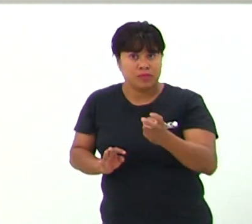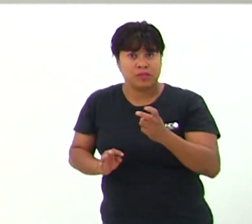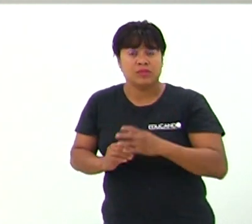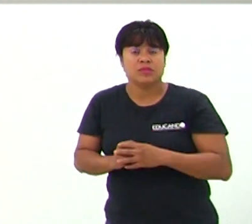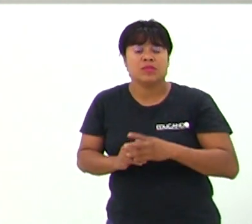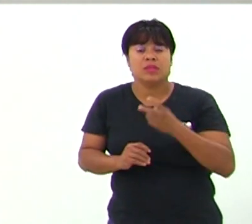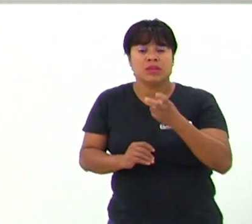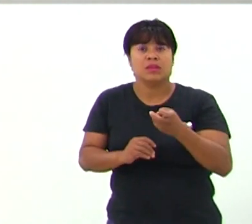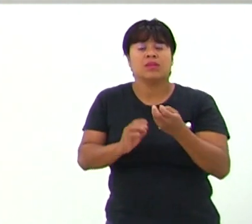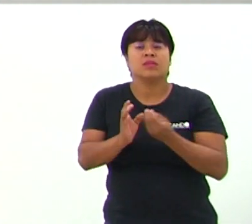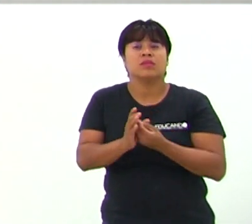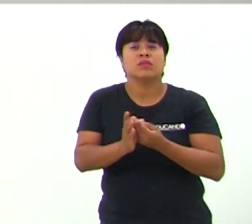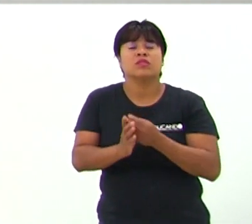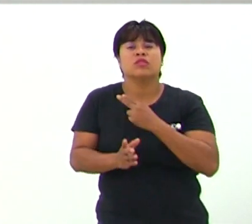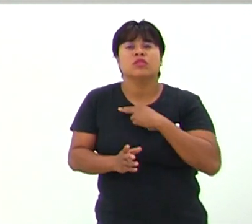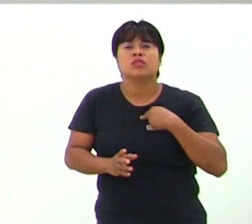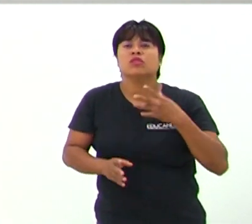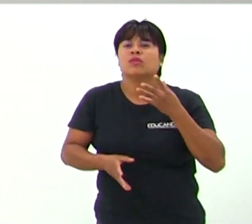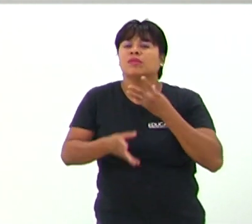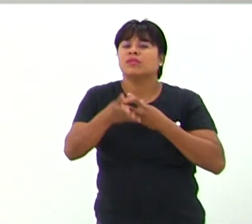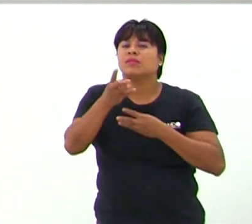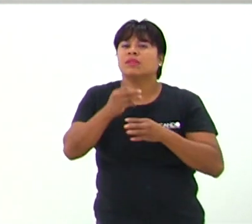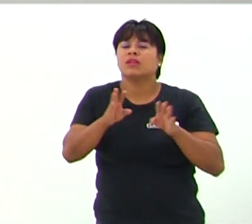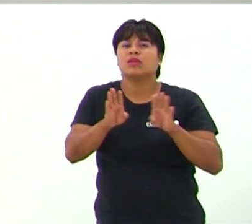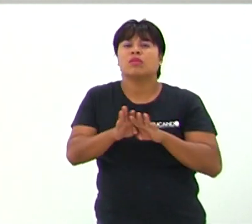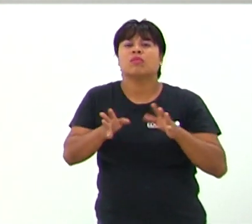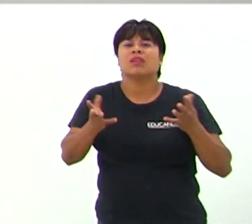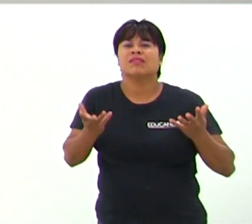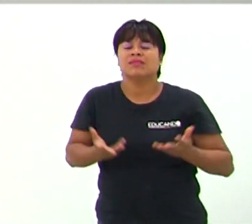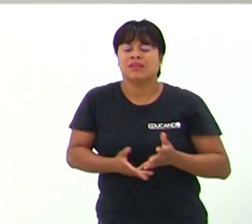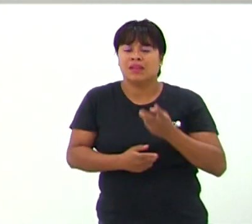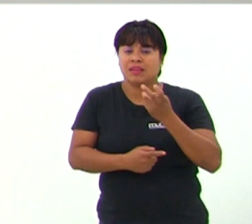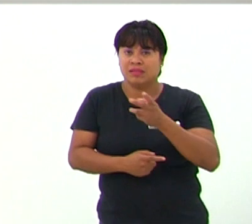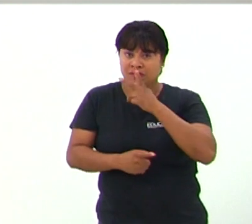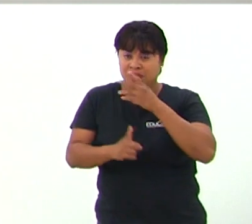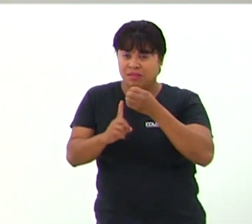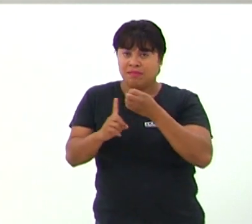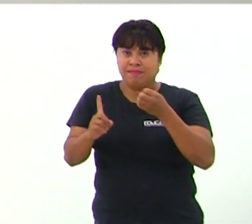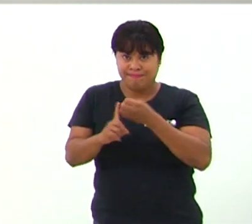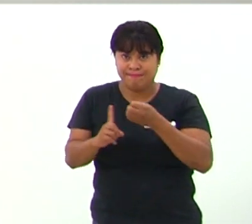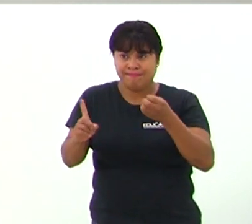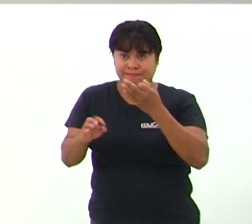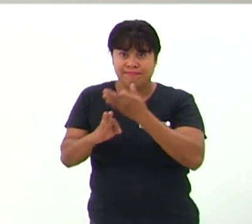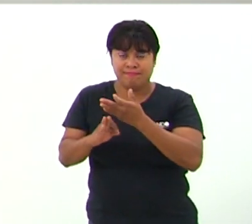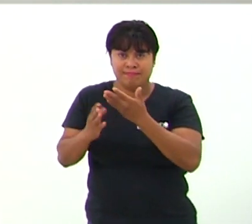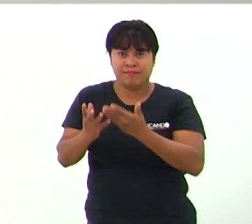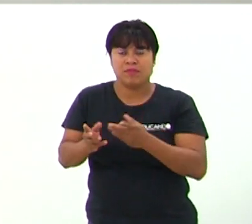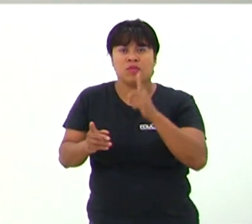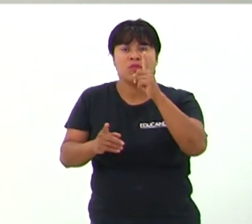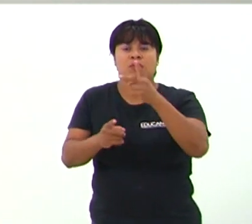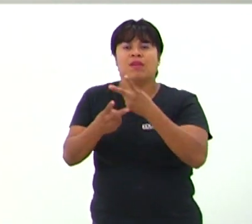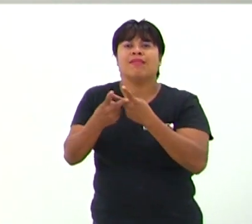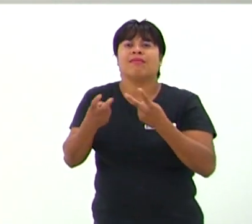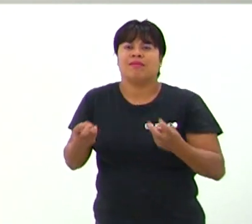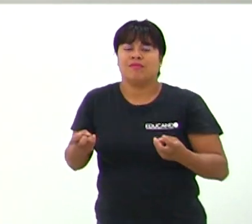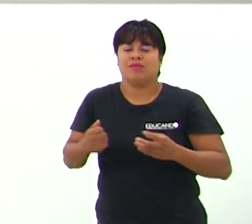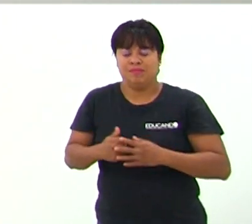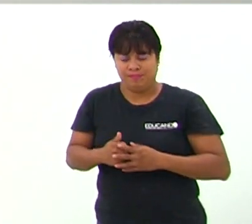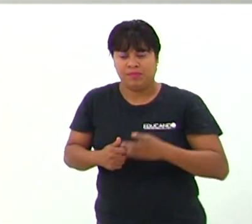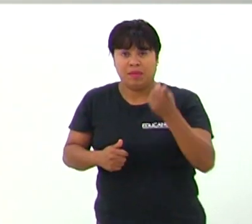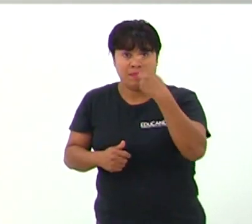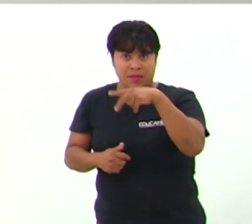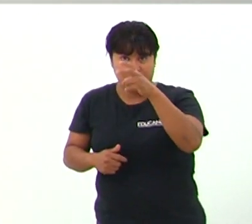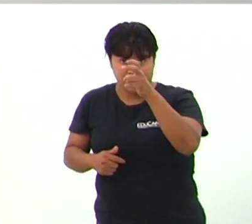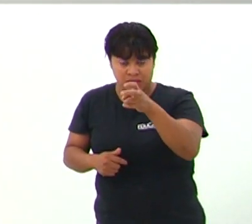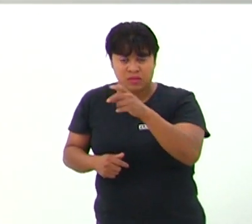en esta sesión vamos a aprender cómo hacer de estas frases un adjetivo. Bien, para